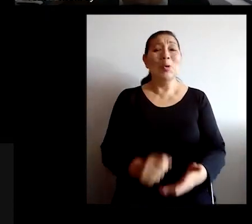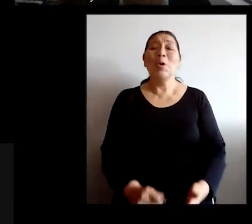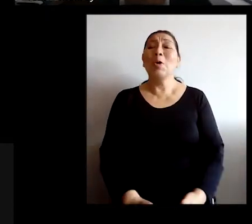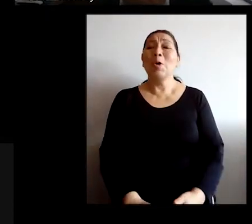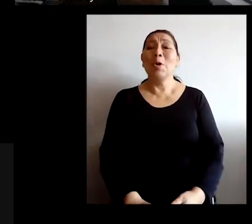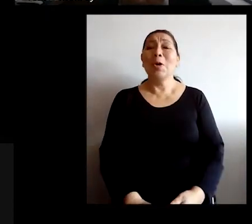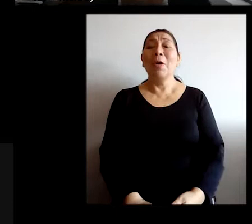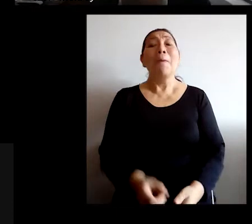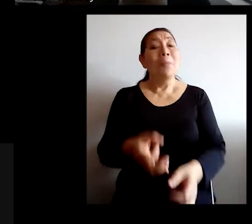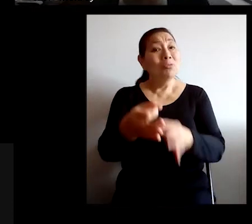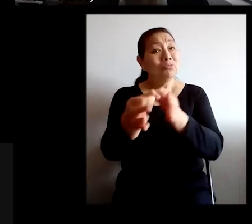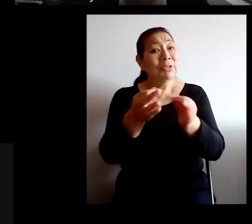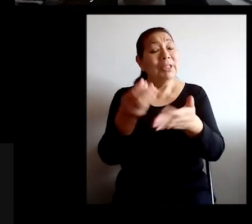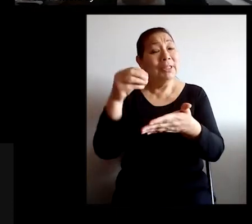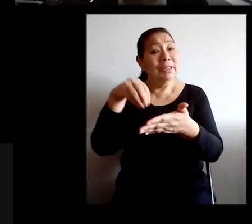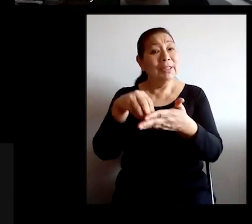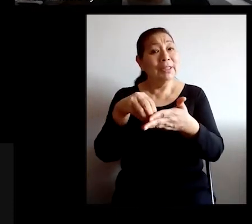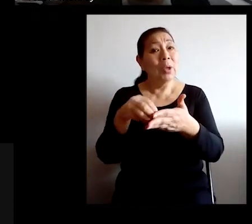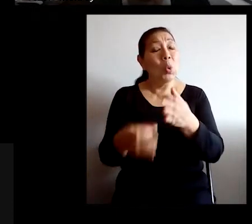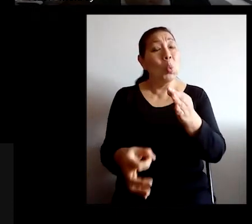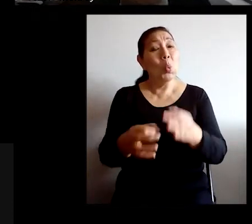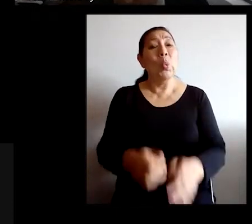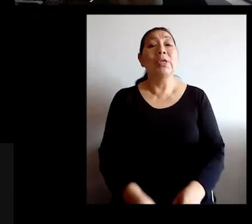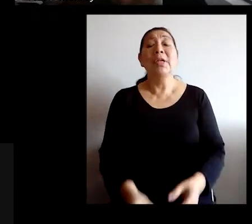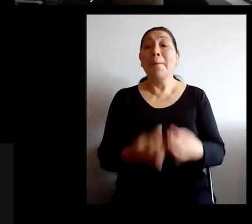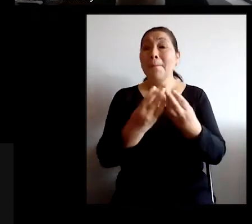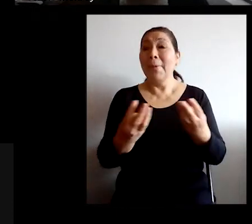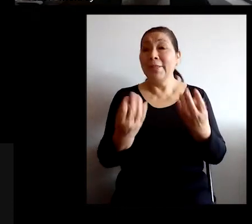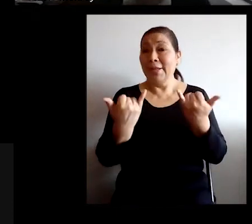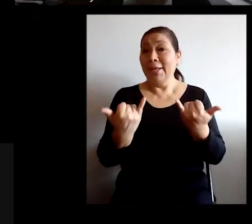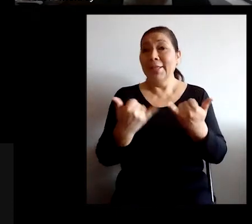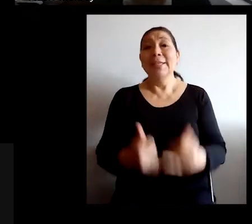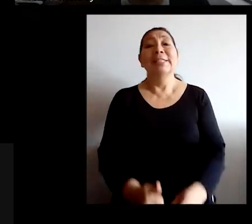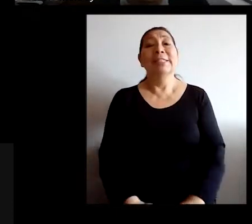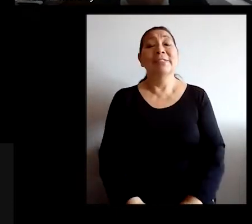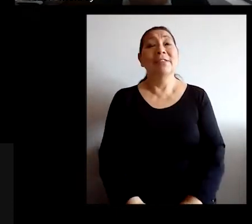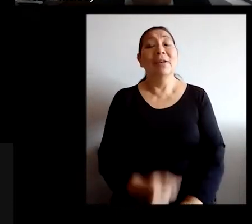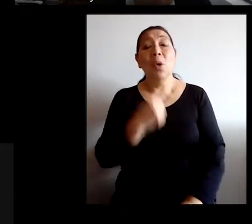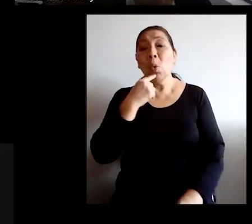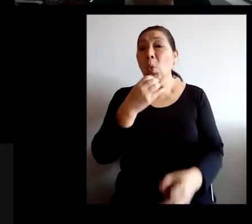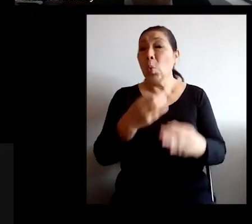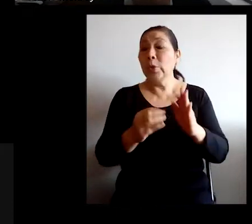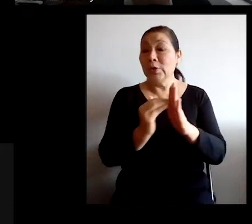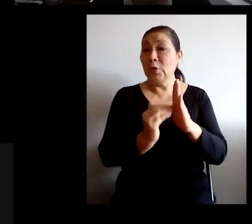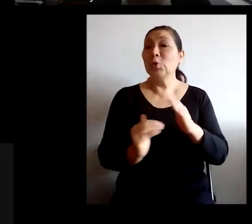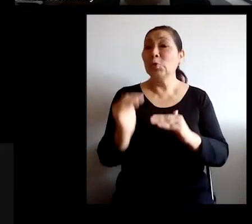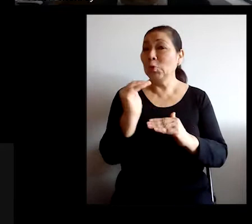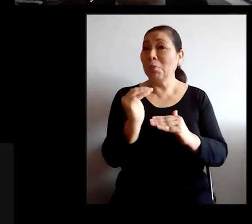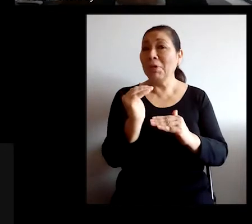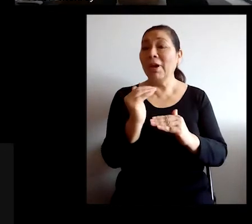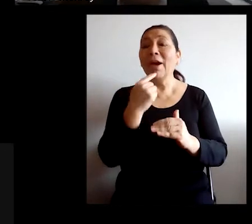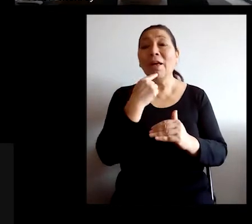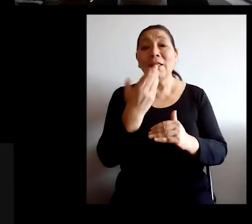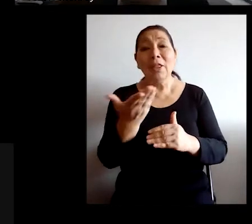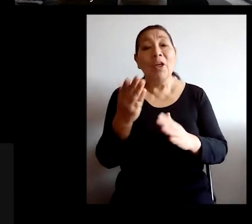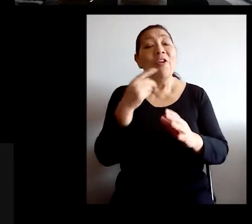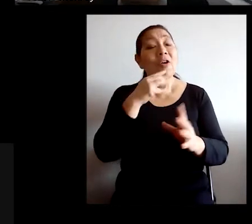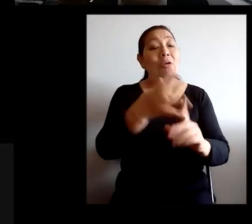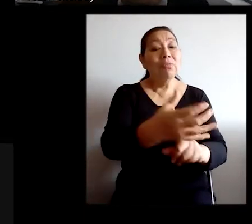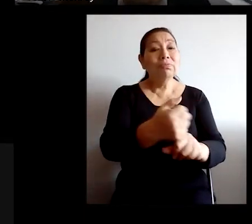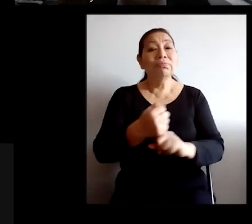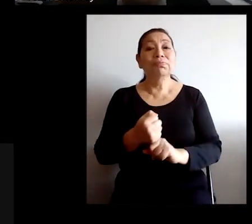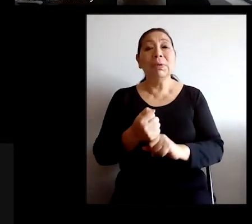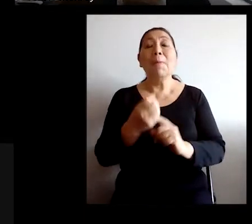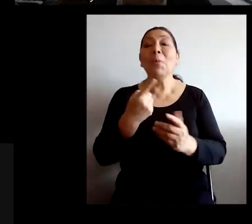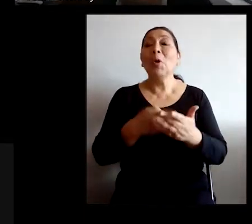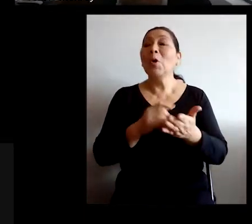de los fundamentos contenidos en la sentencia materia de este grado, es decir, la sentencia superior, se refieren a la confiscación.